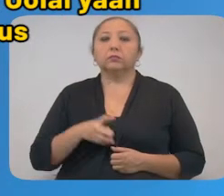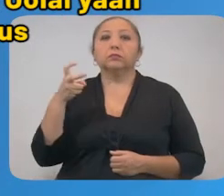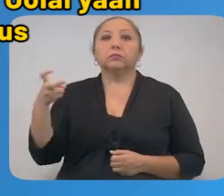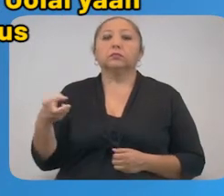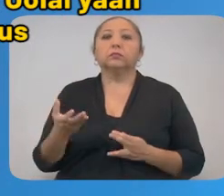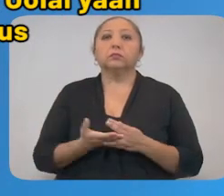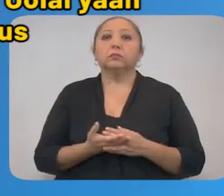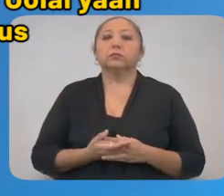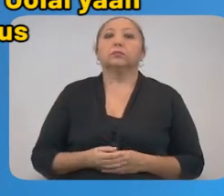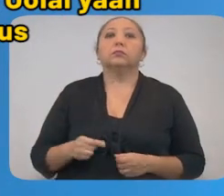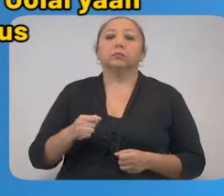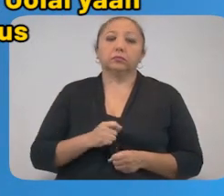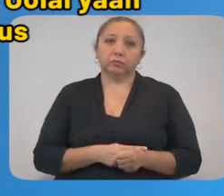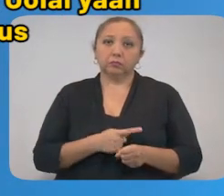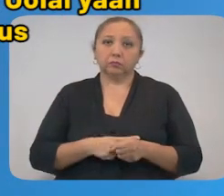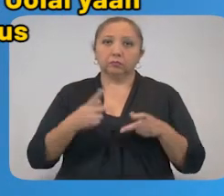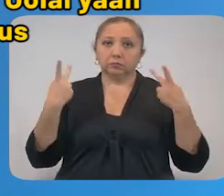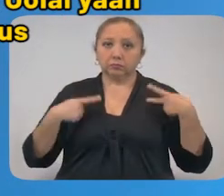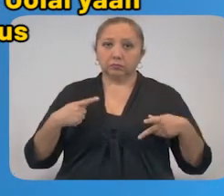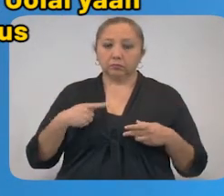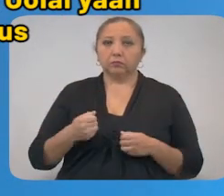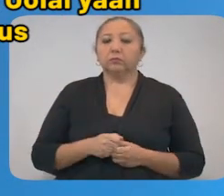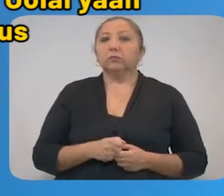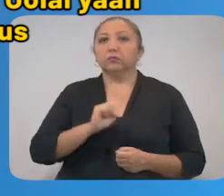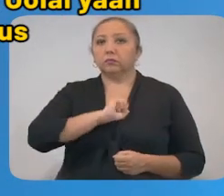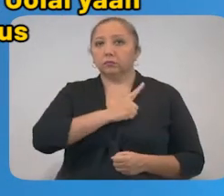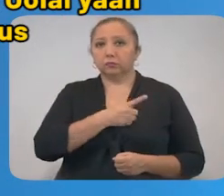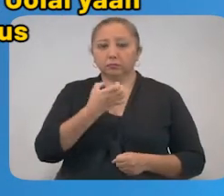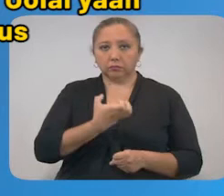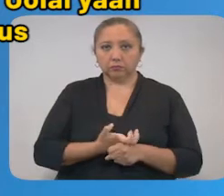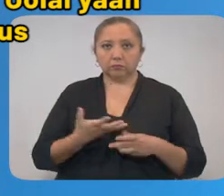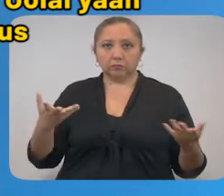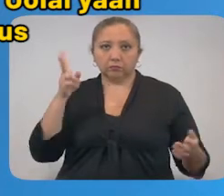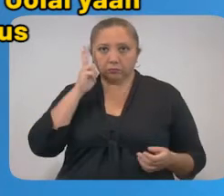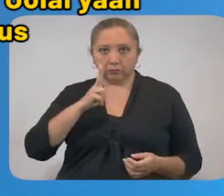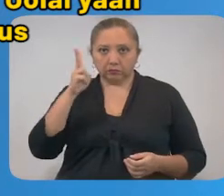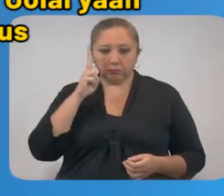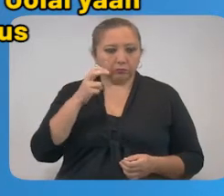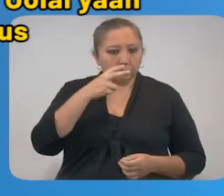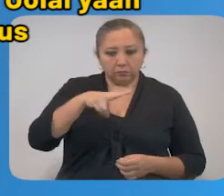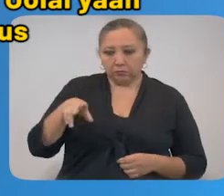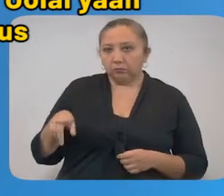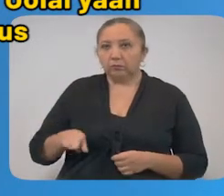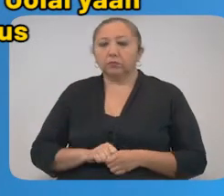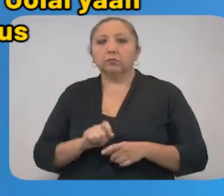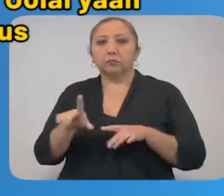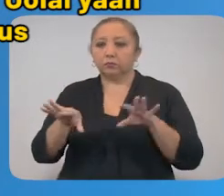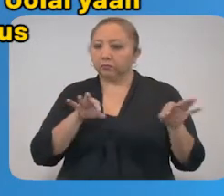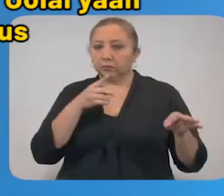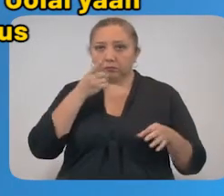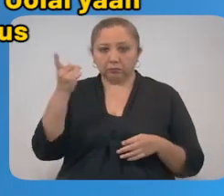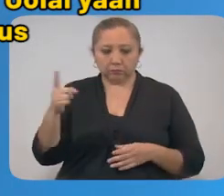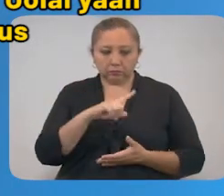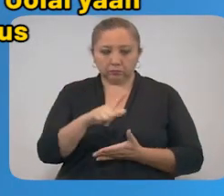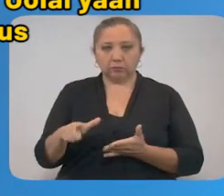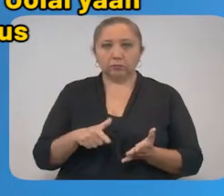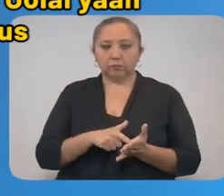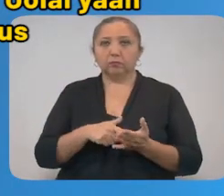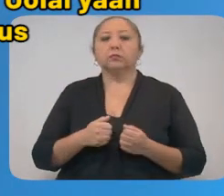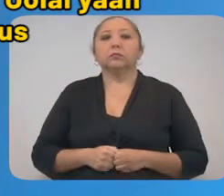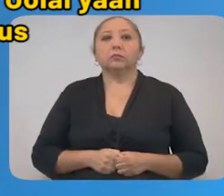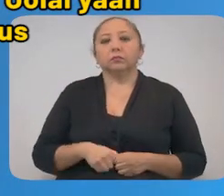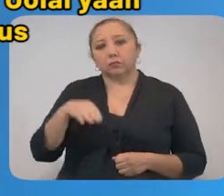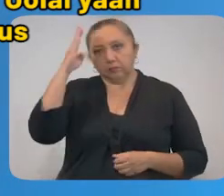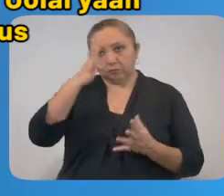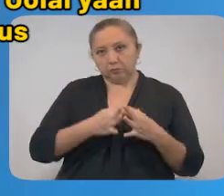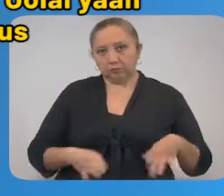esta fase de la epidemia, personal del sector salud estatal aplicará pruebas para detectar coronavirus en lugares determinados y estratégicos